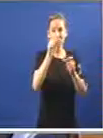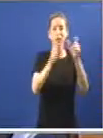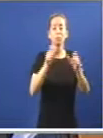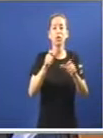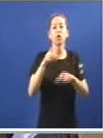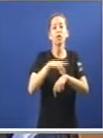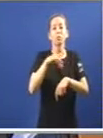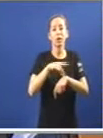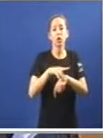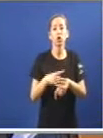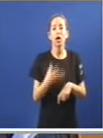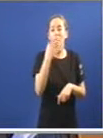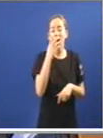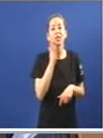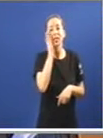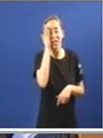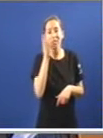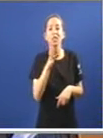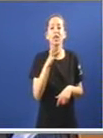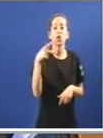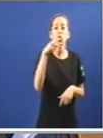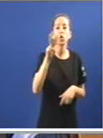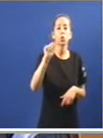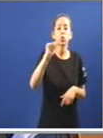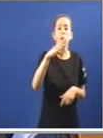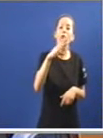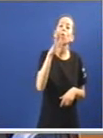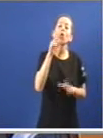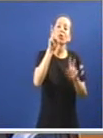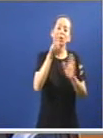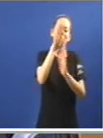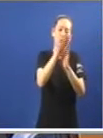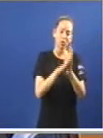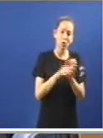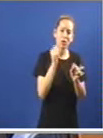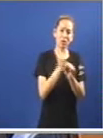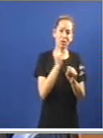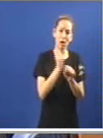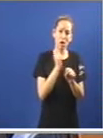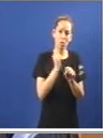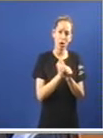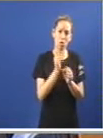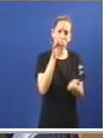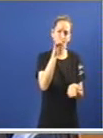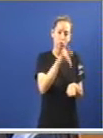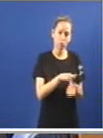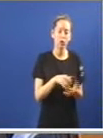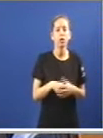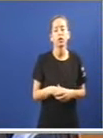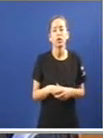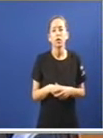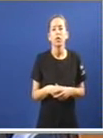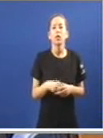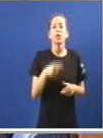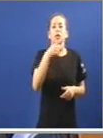precarización por las contrataciones temporales por las condiciones las que someten a esos profesionales de los que presumen tanto ver